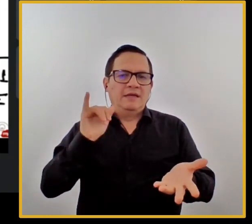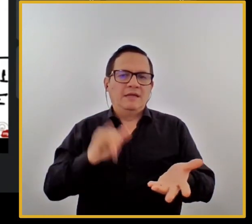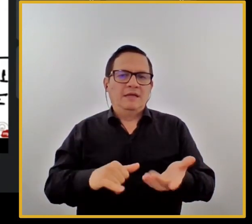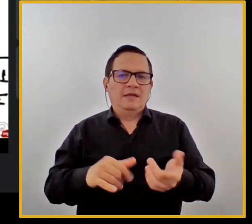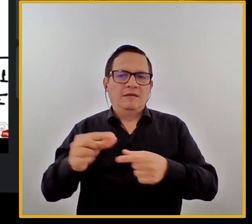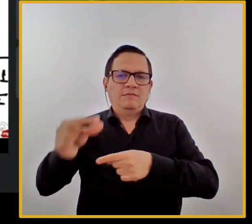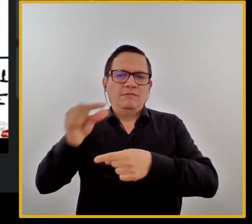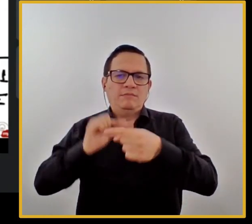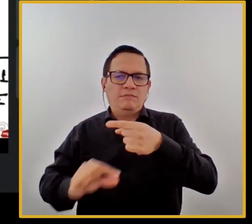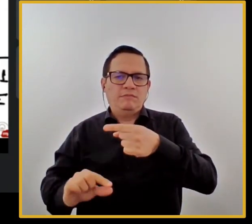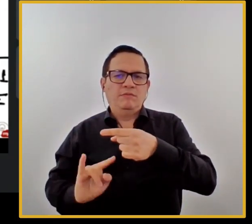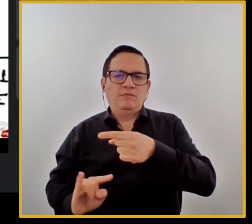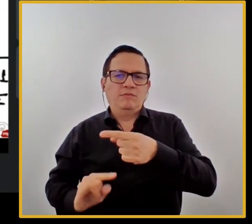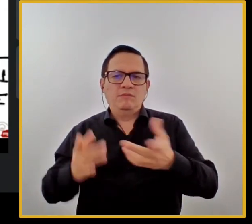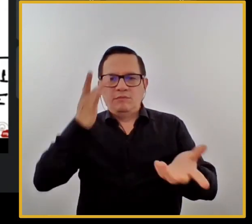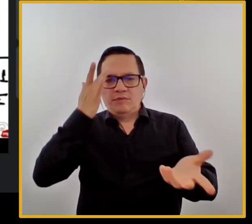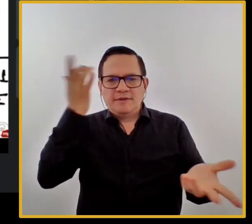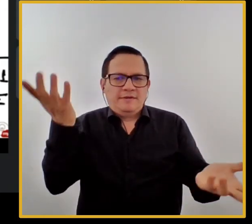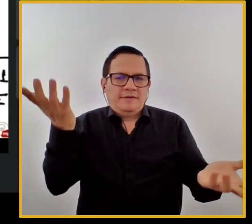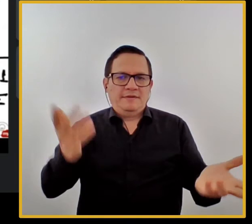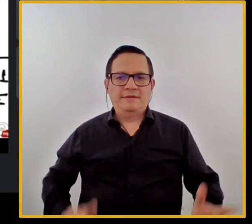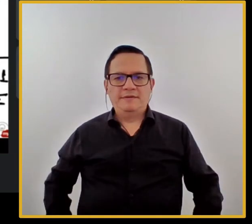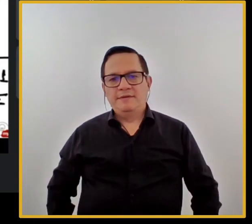pasar para abajo?